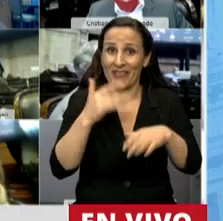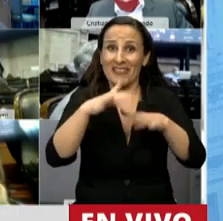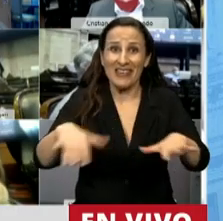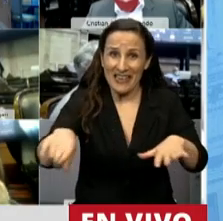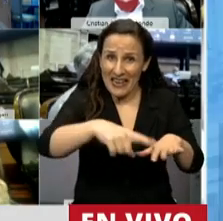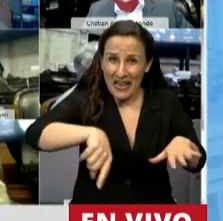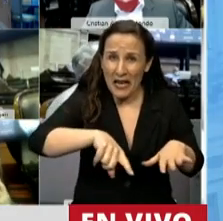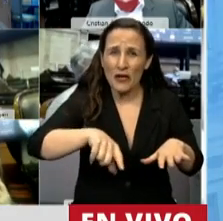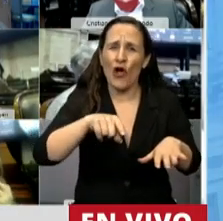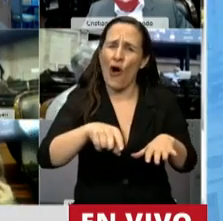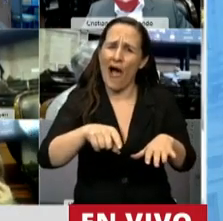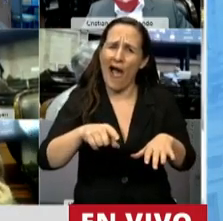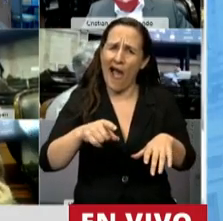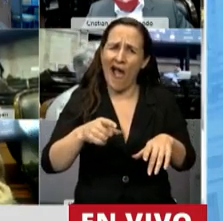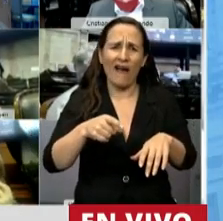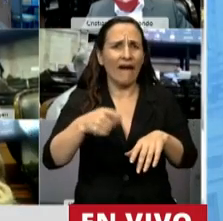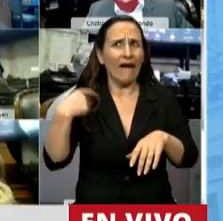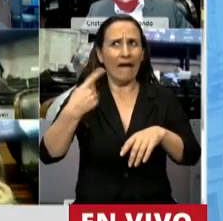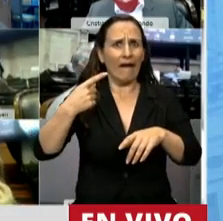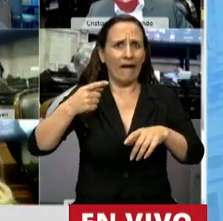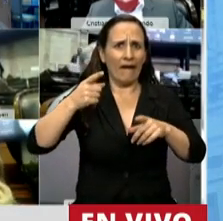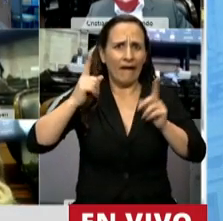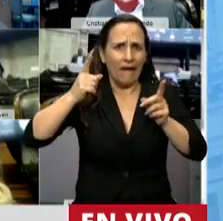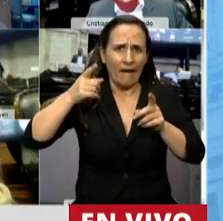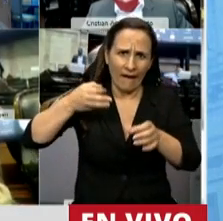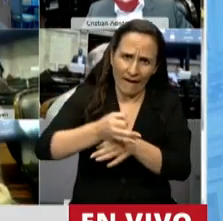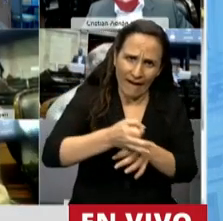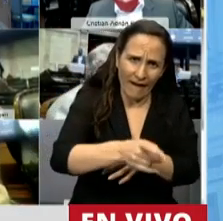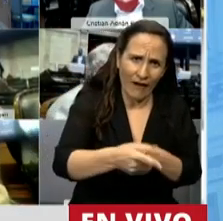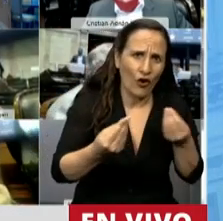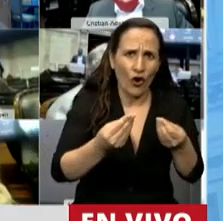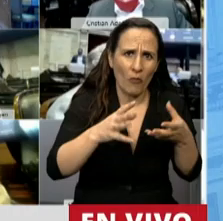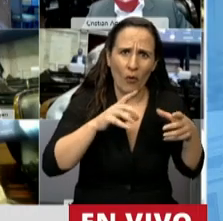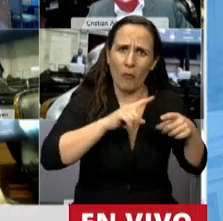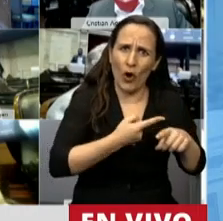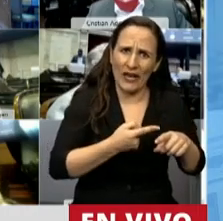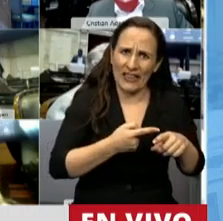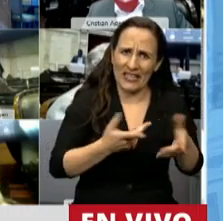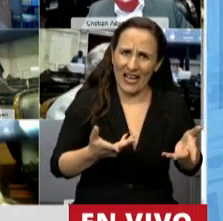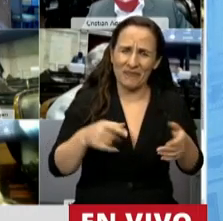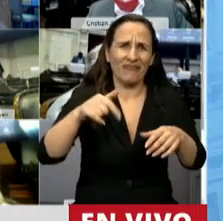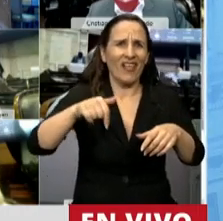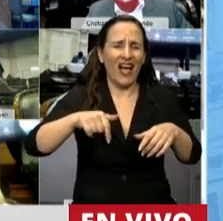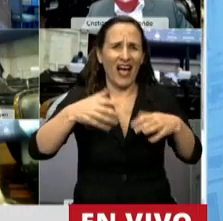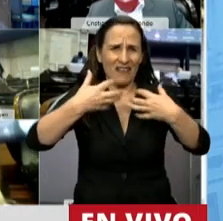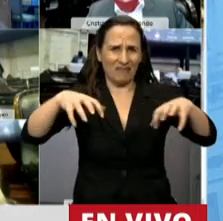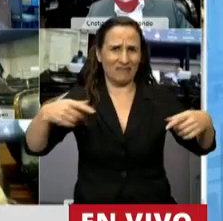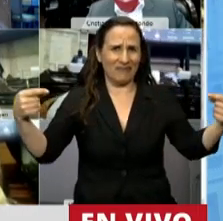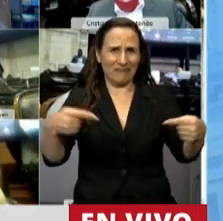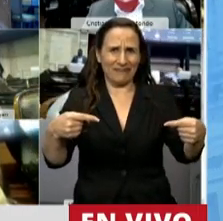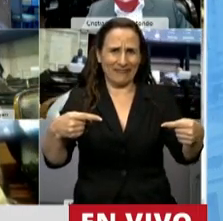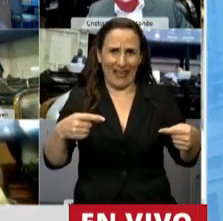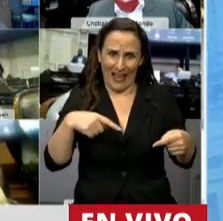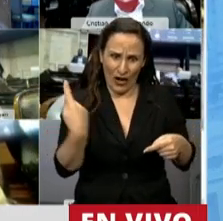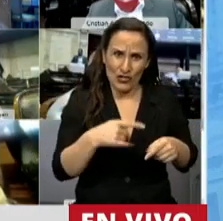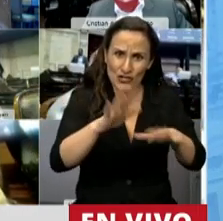no necesitan que nadie les baje línea en la escuela. La grieta no se cierra metiendo a los niños y niñas dentro de ellos.